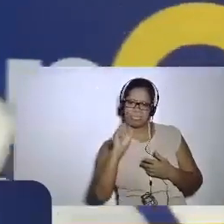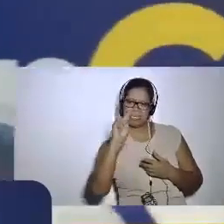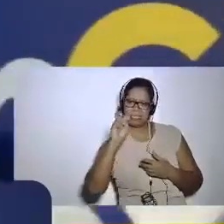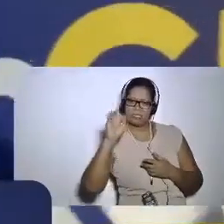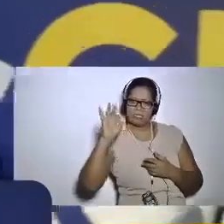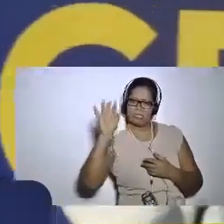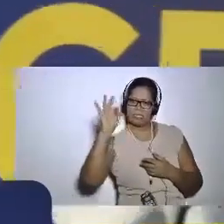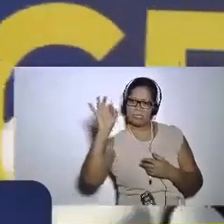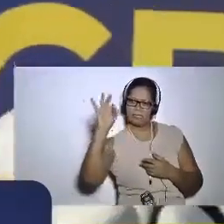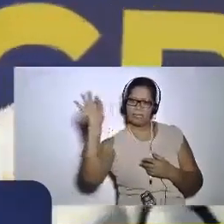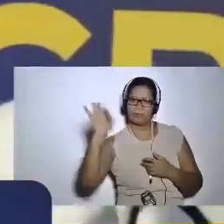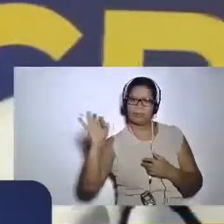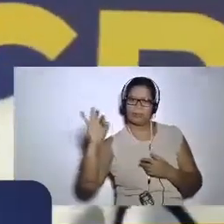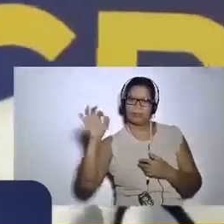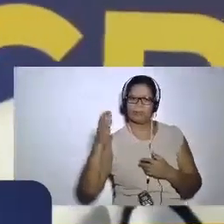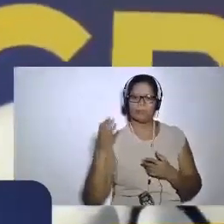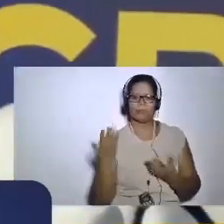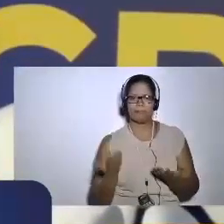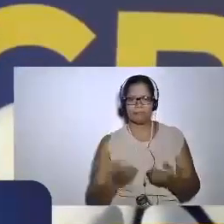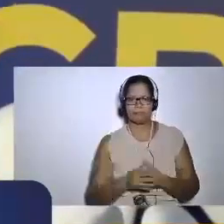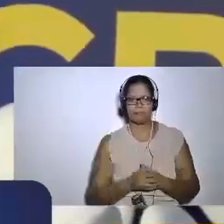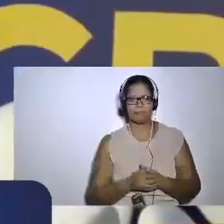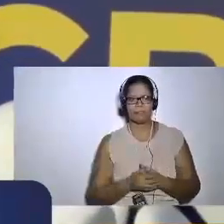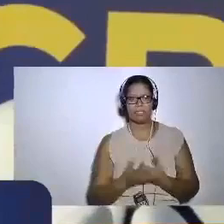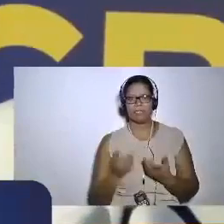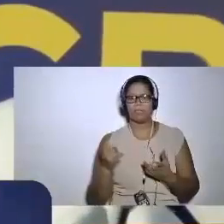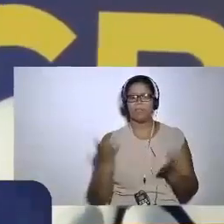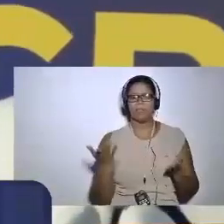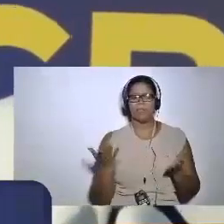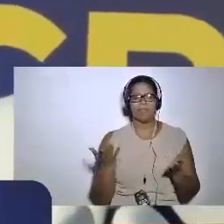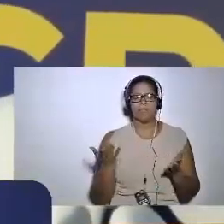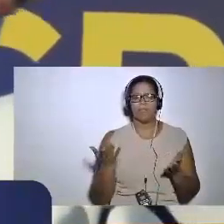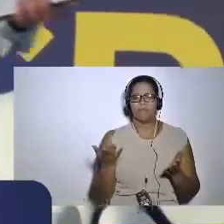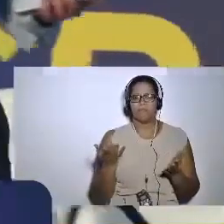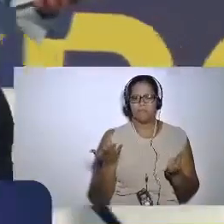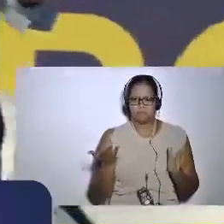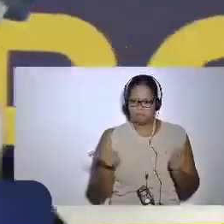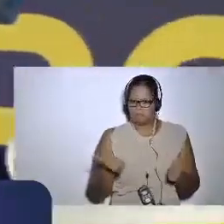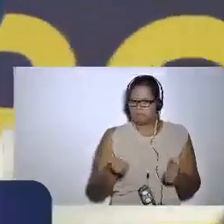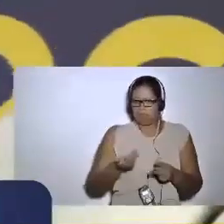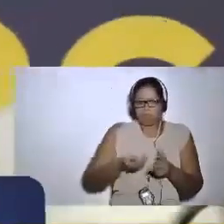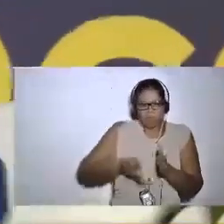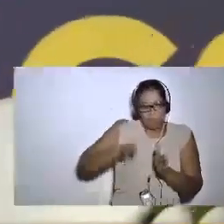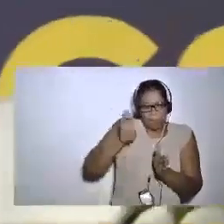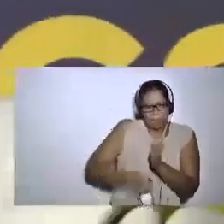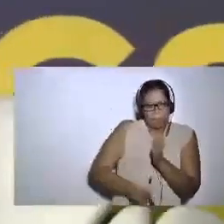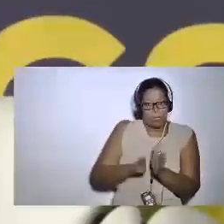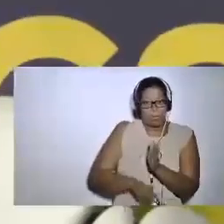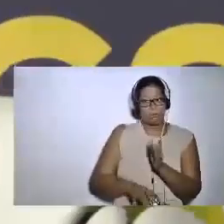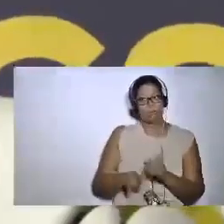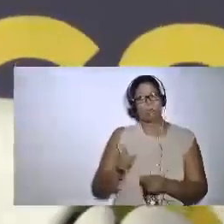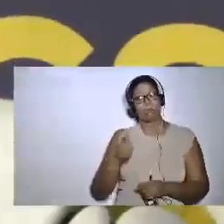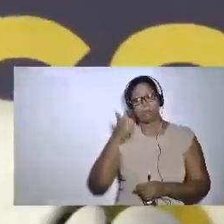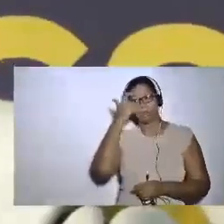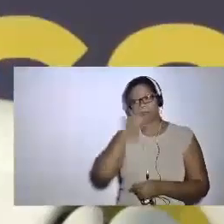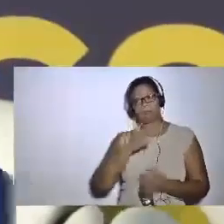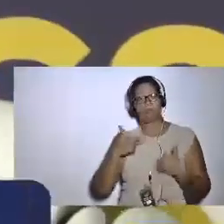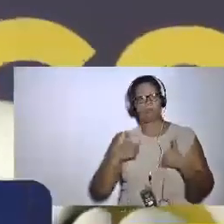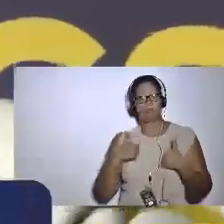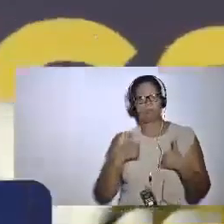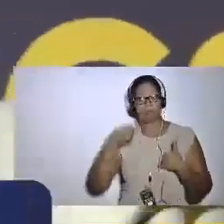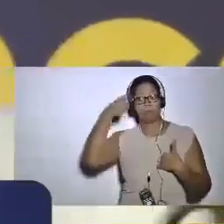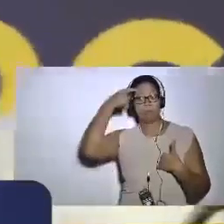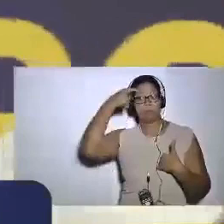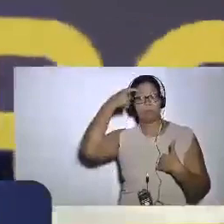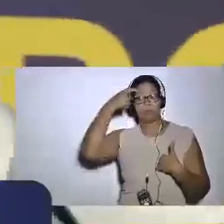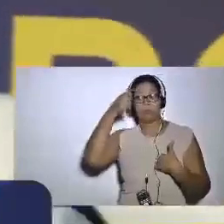cero, 73% de las personas del Brasil utilizan paquetes con tarifa cero. Esto es un tema muy serio. No